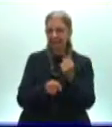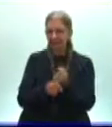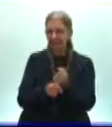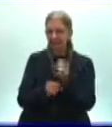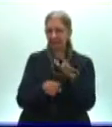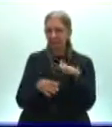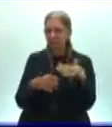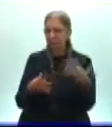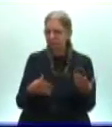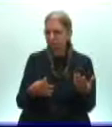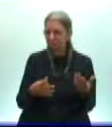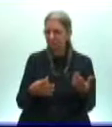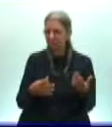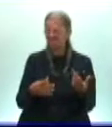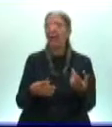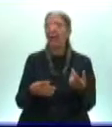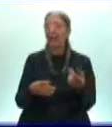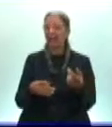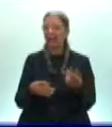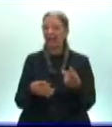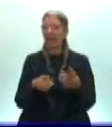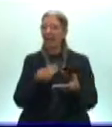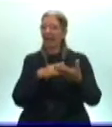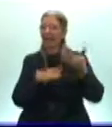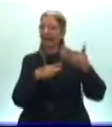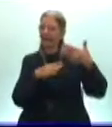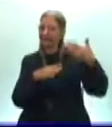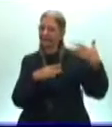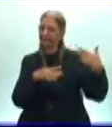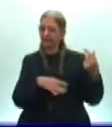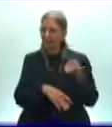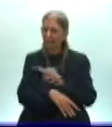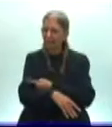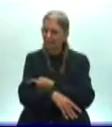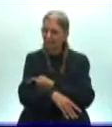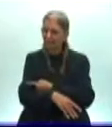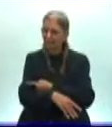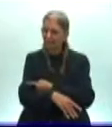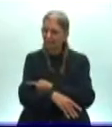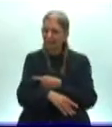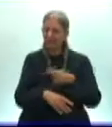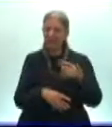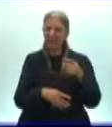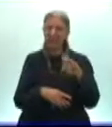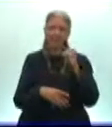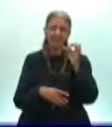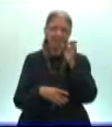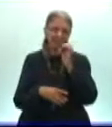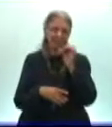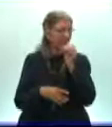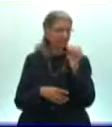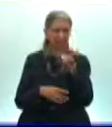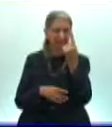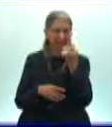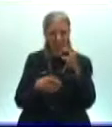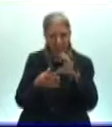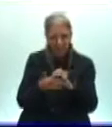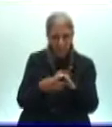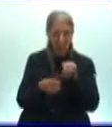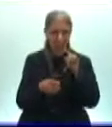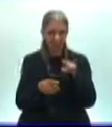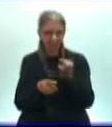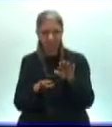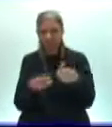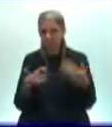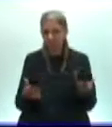se comienza a trabajar desde los primeros grados, desde los primeros momentos del desarrollo, completando tablas como las que les estoy mostrando aquí, y